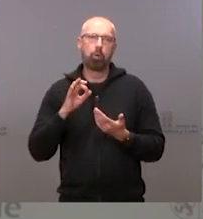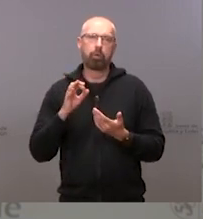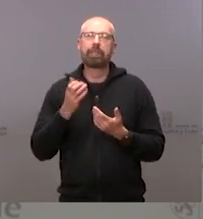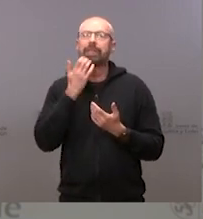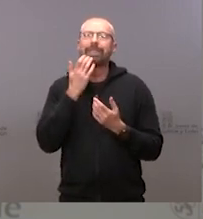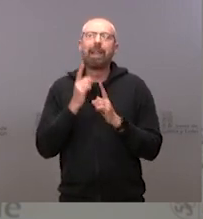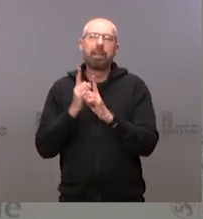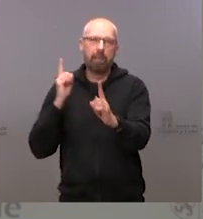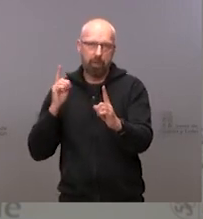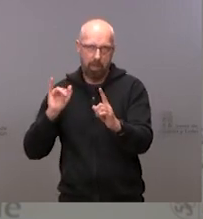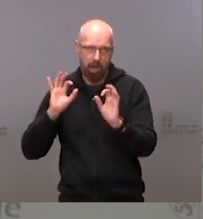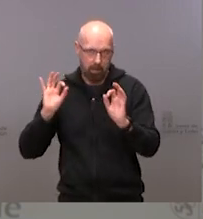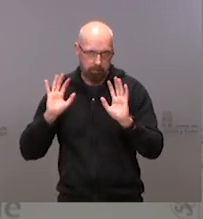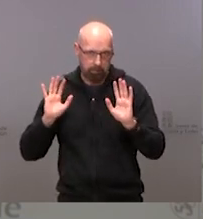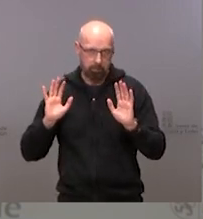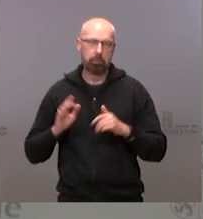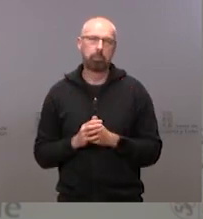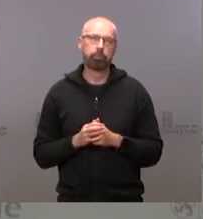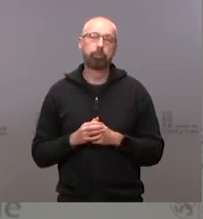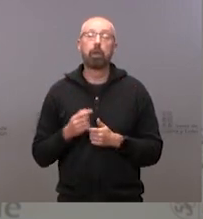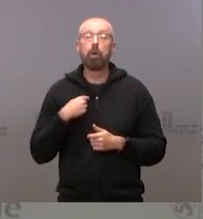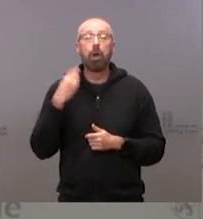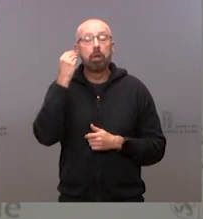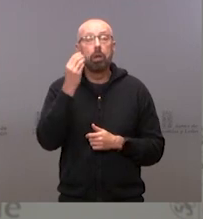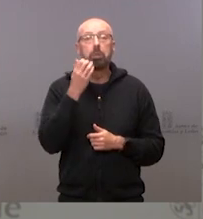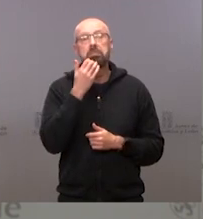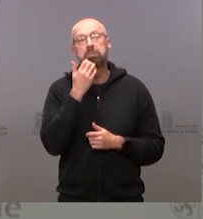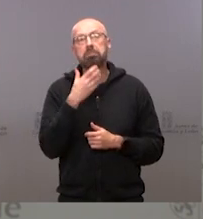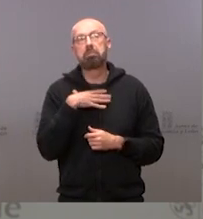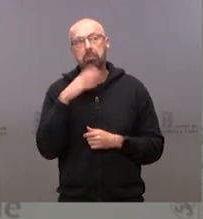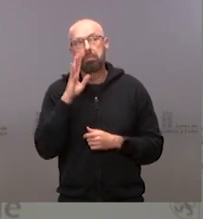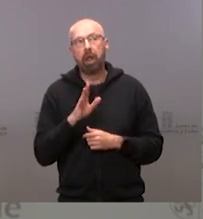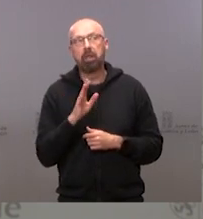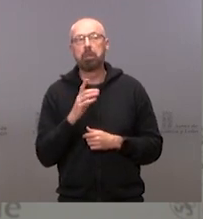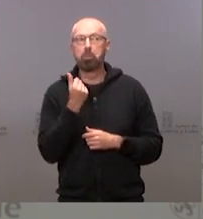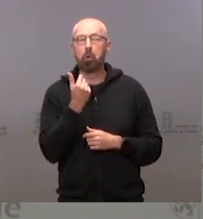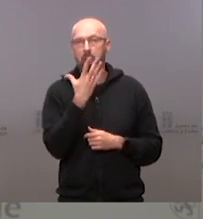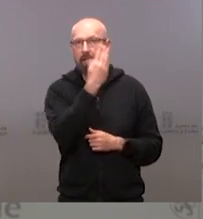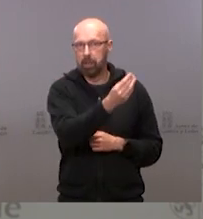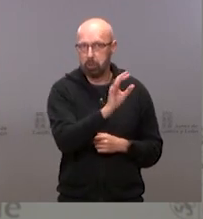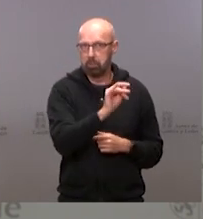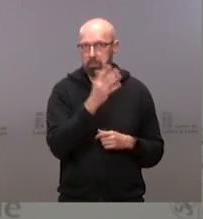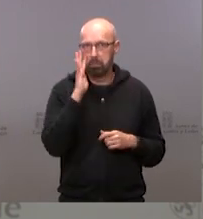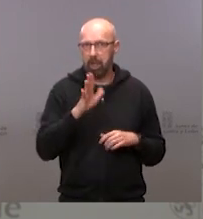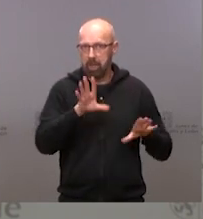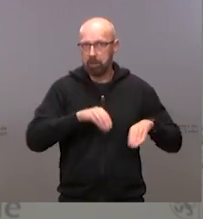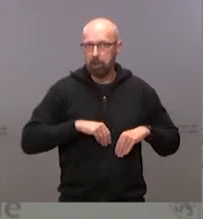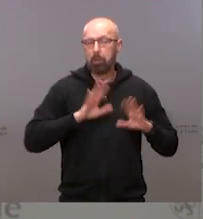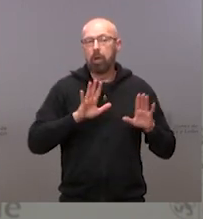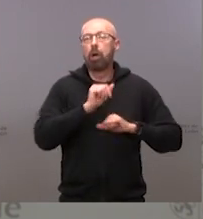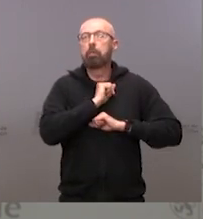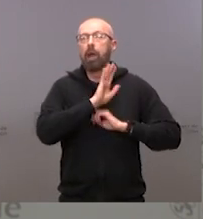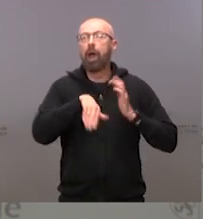mantenga la distancia yo creo que sí que ha sido receptivo pero tenemos que esperar la